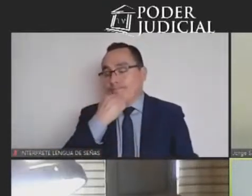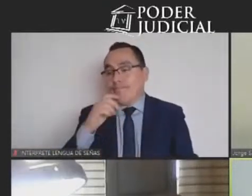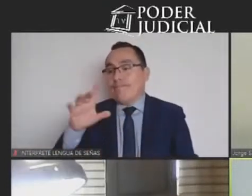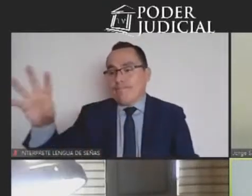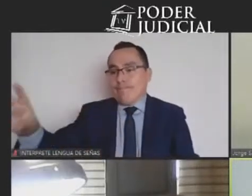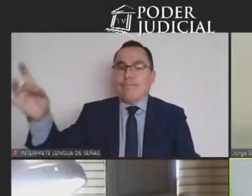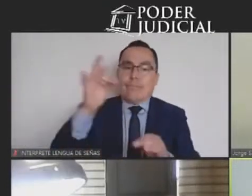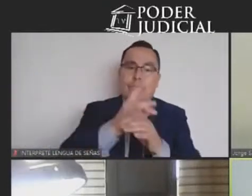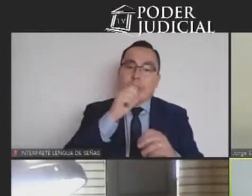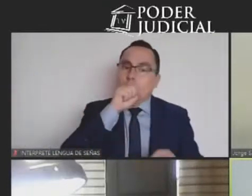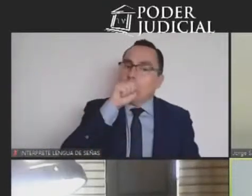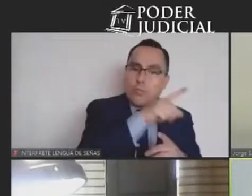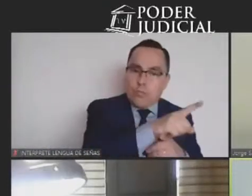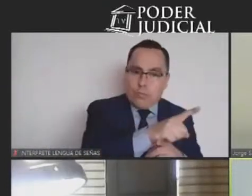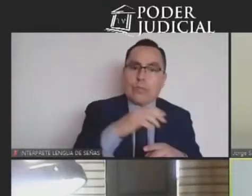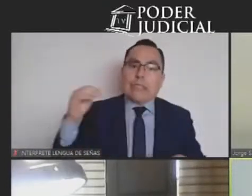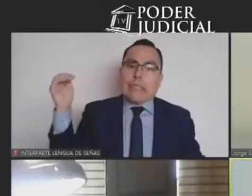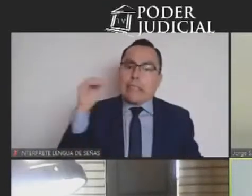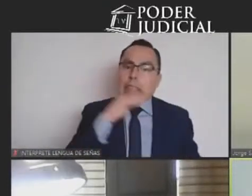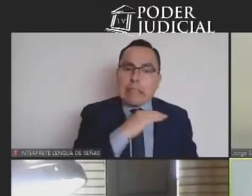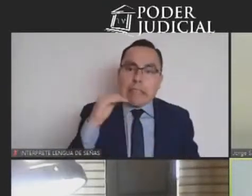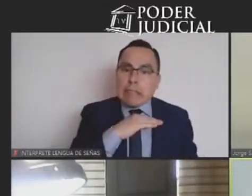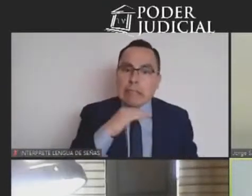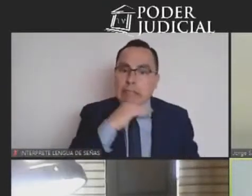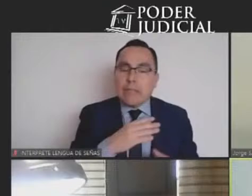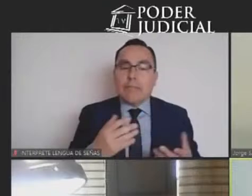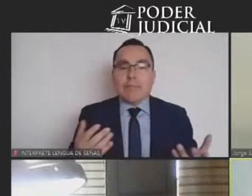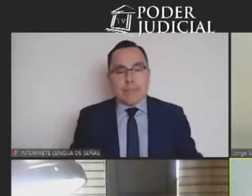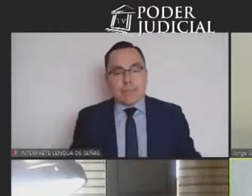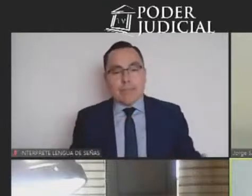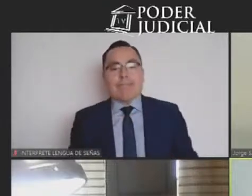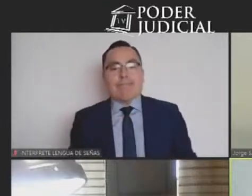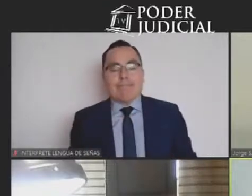de todo esto de manera rápida,